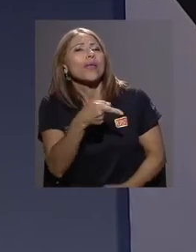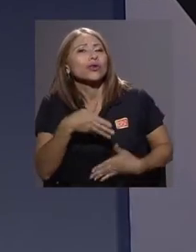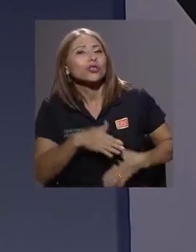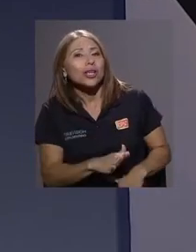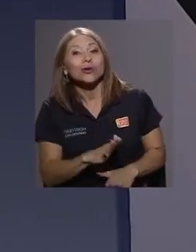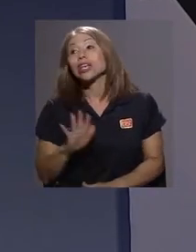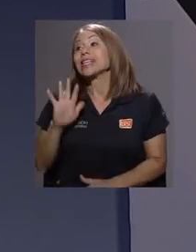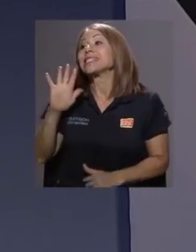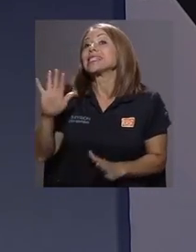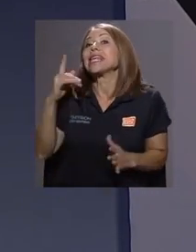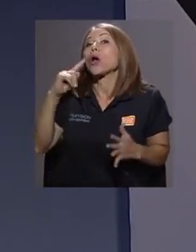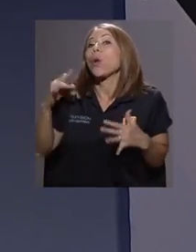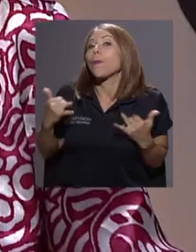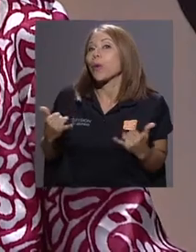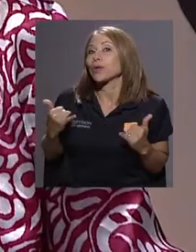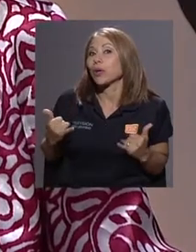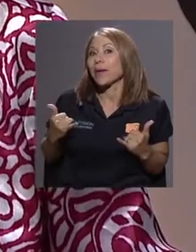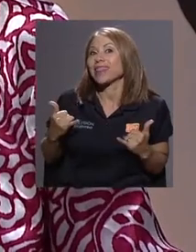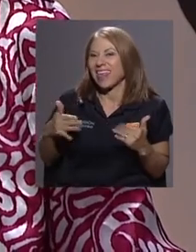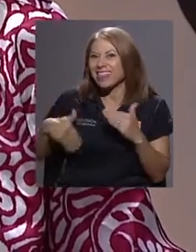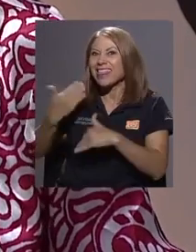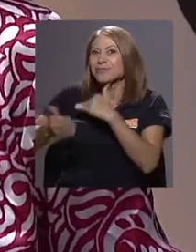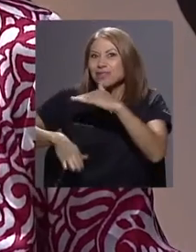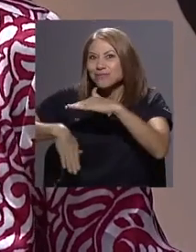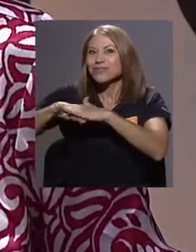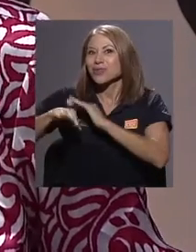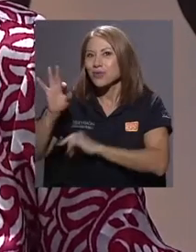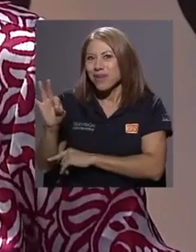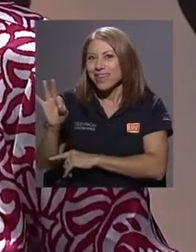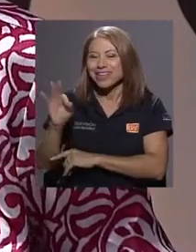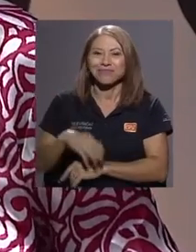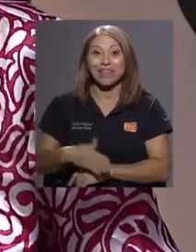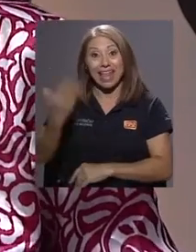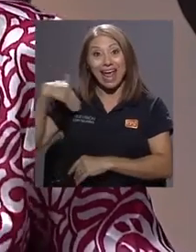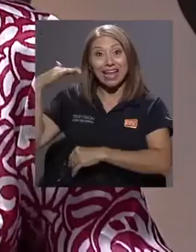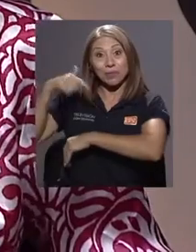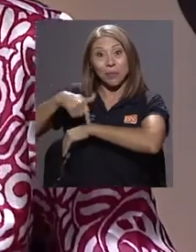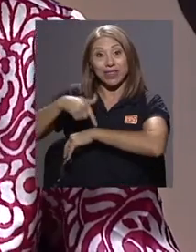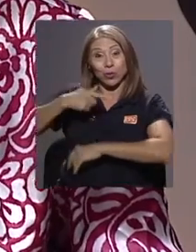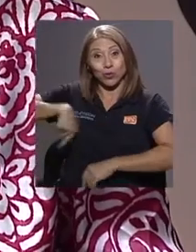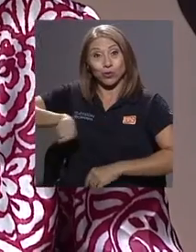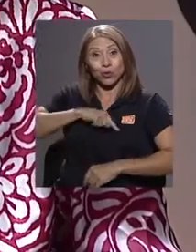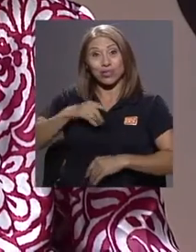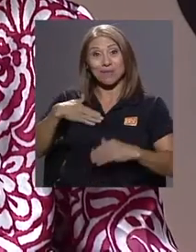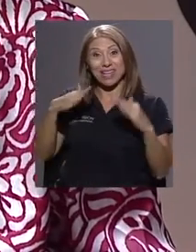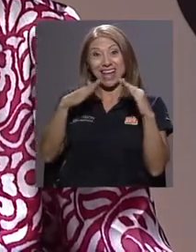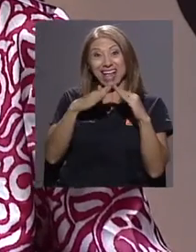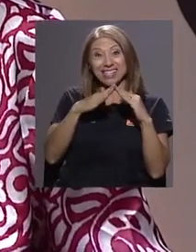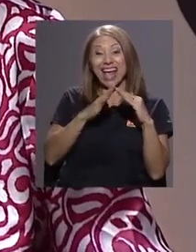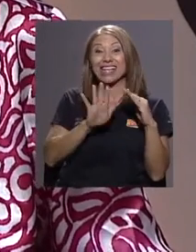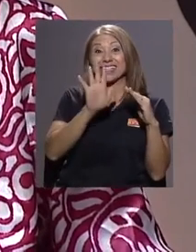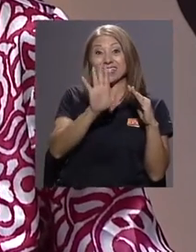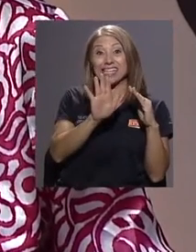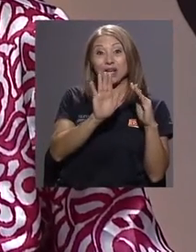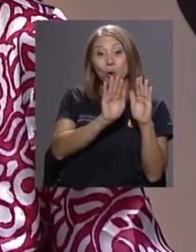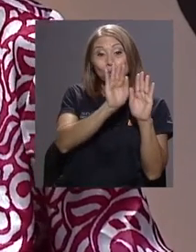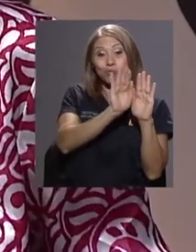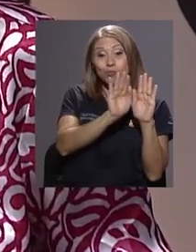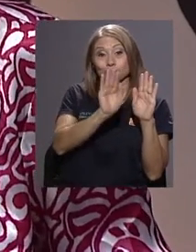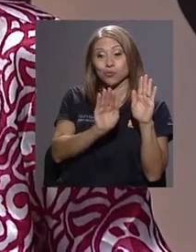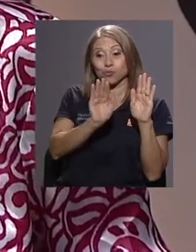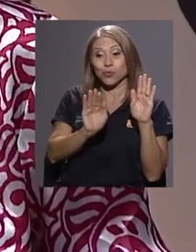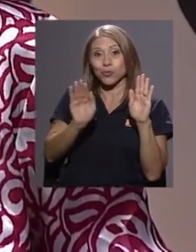entonces qué sucede en mi casa éramos en ese tiempo cinco niños y así en escaleritas entonces en el